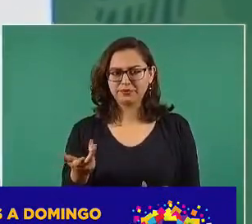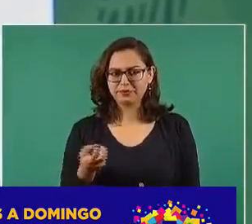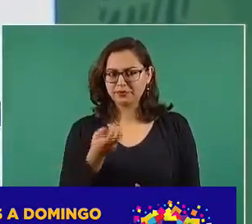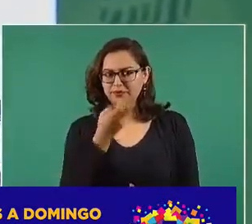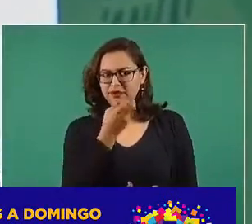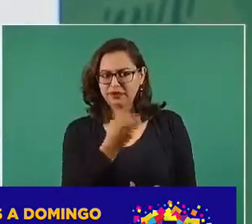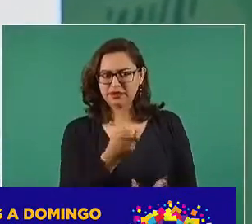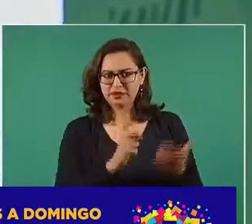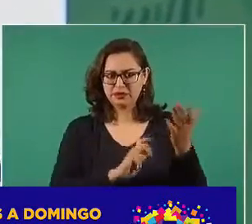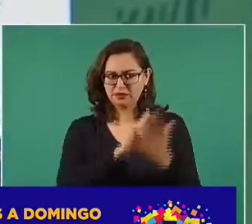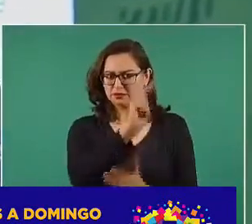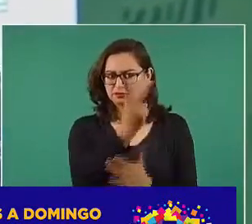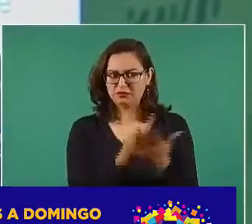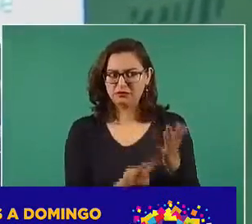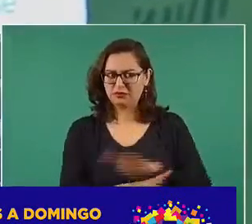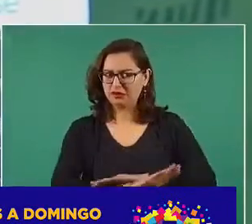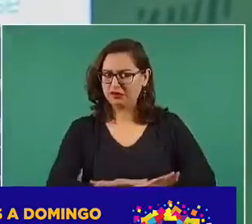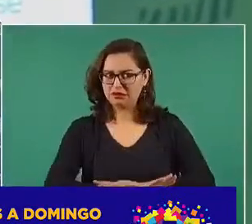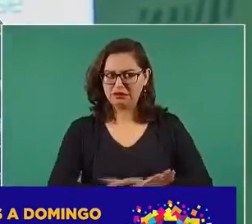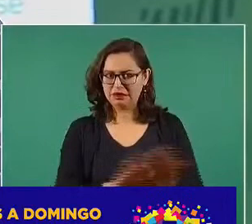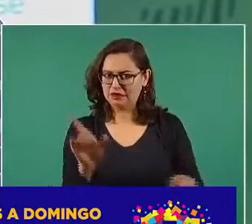desaparezca ese llamado Plan Mérida